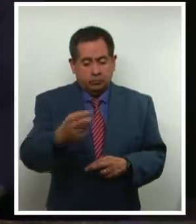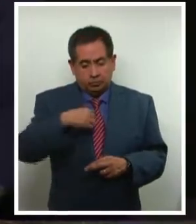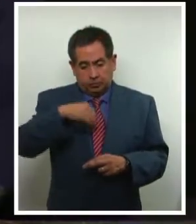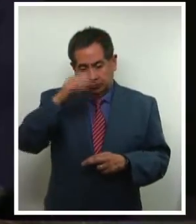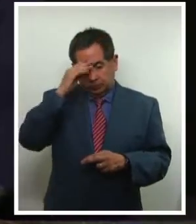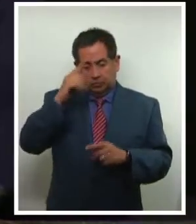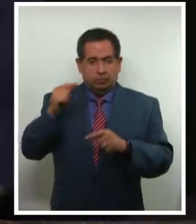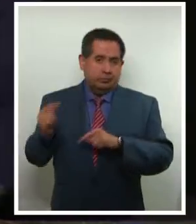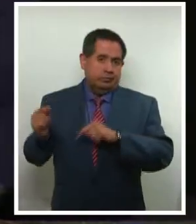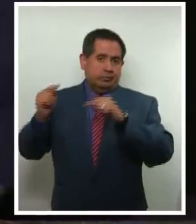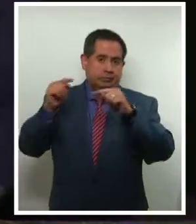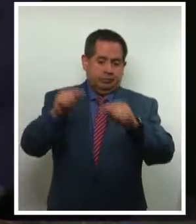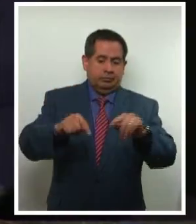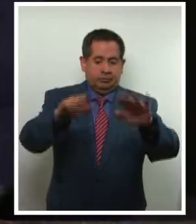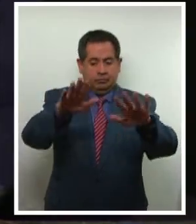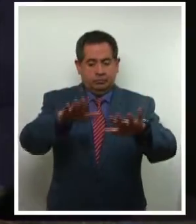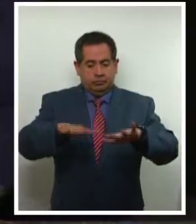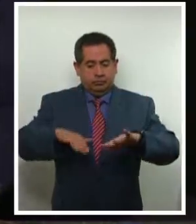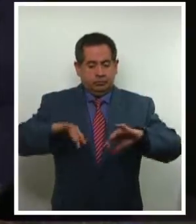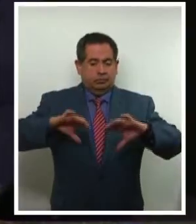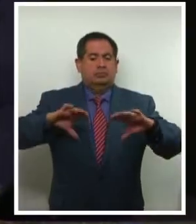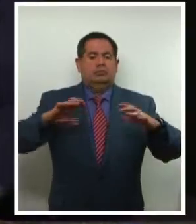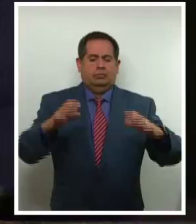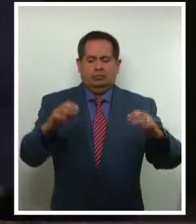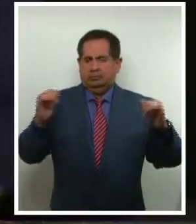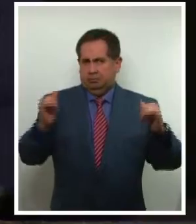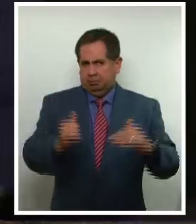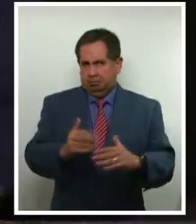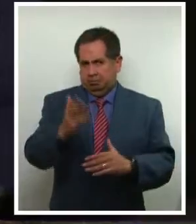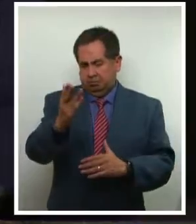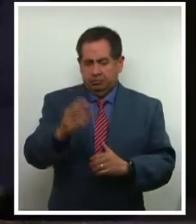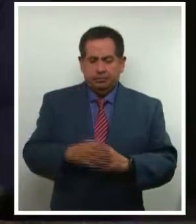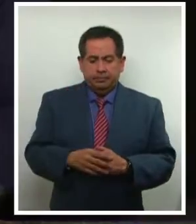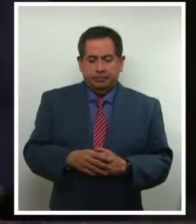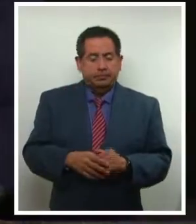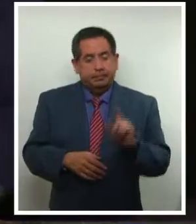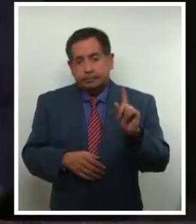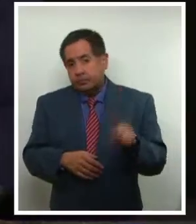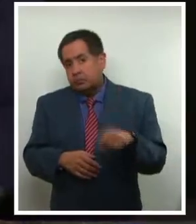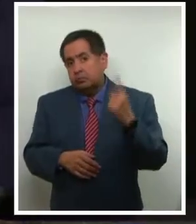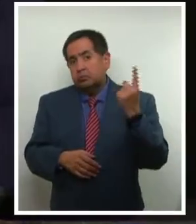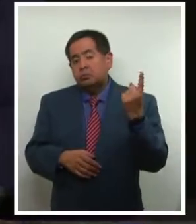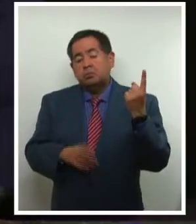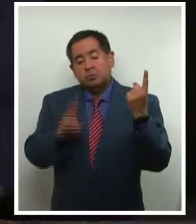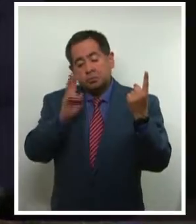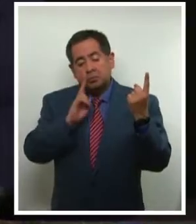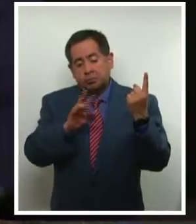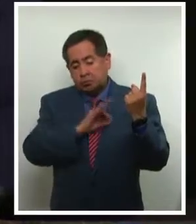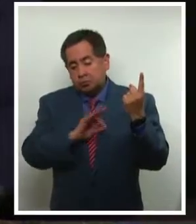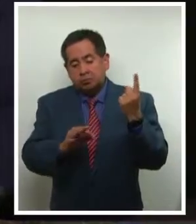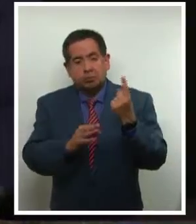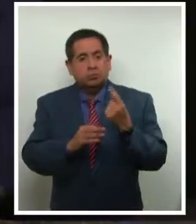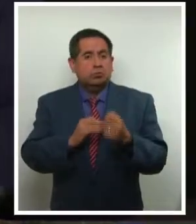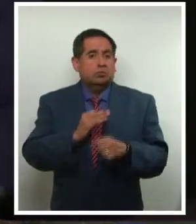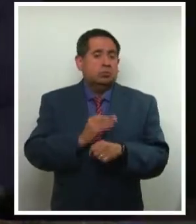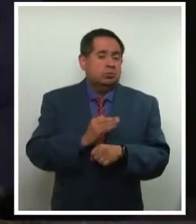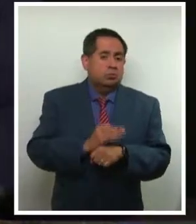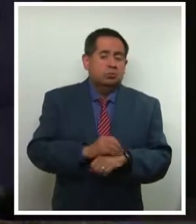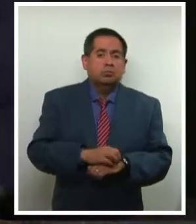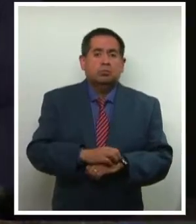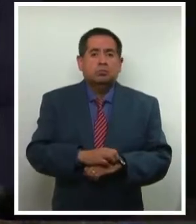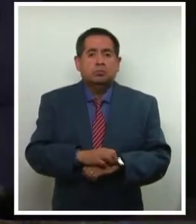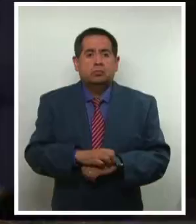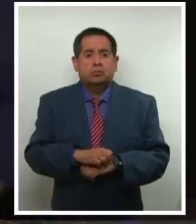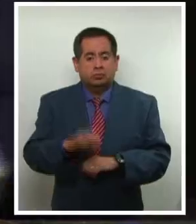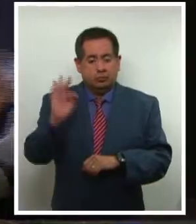estamos trayendo a resolución de la Asamblea. La única posibilidad en estos momentos es que